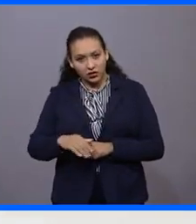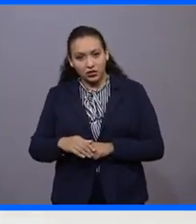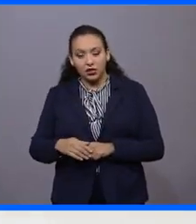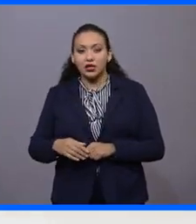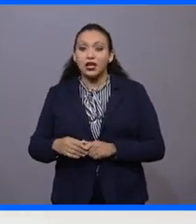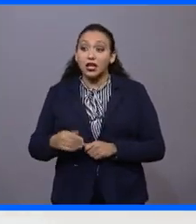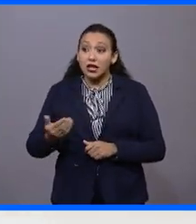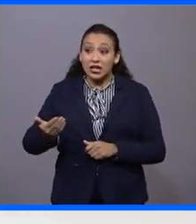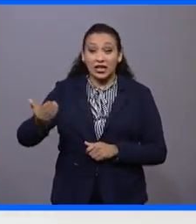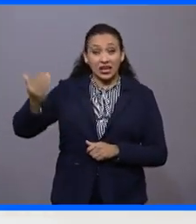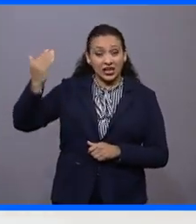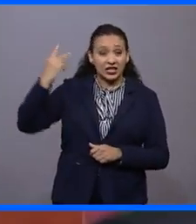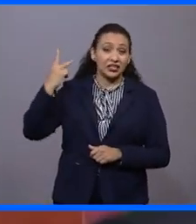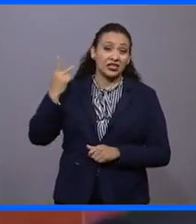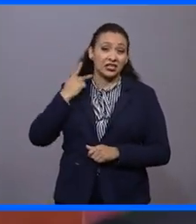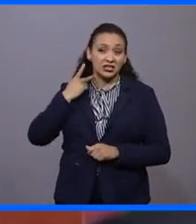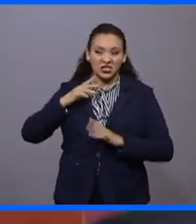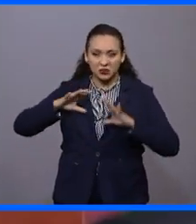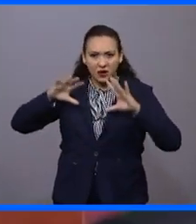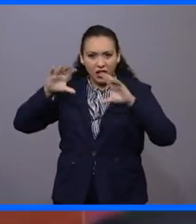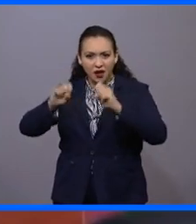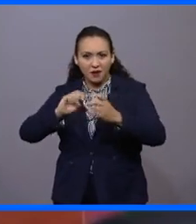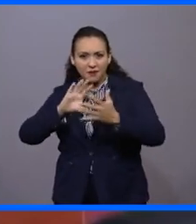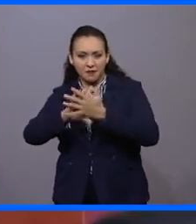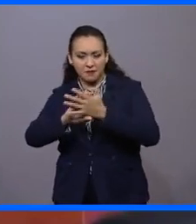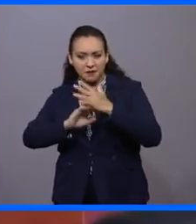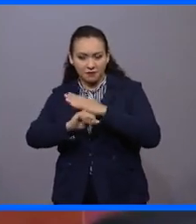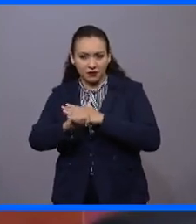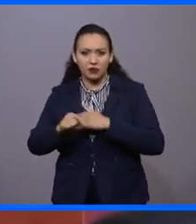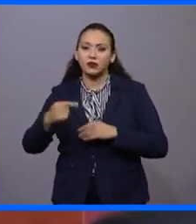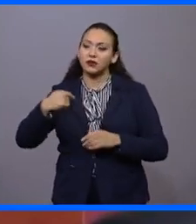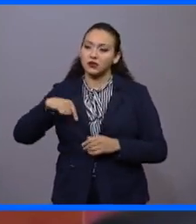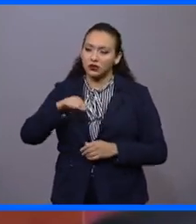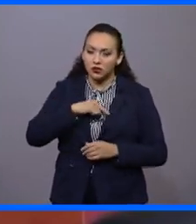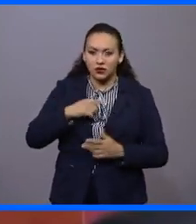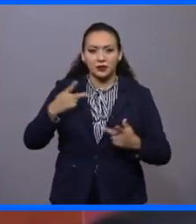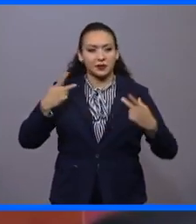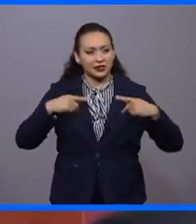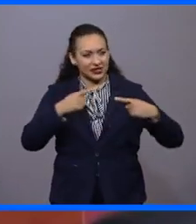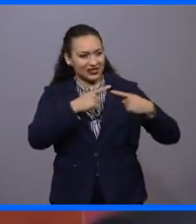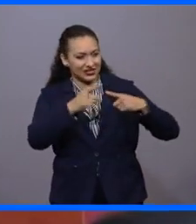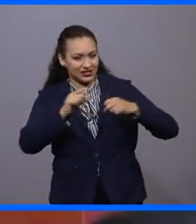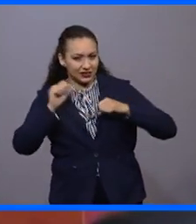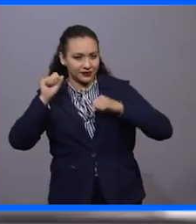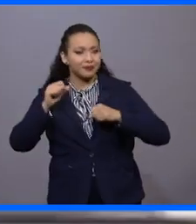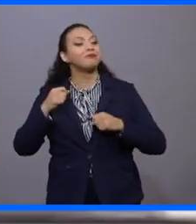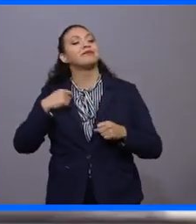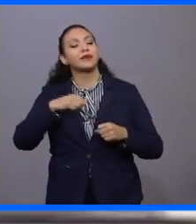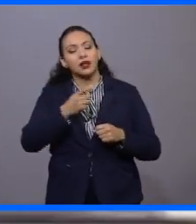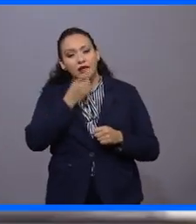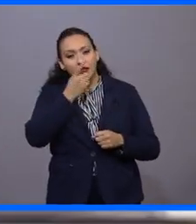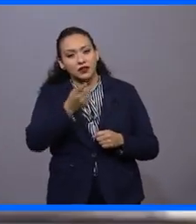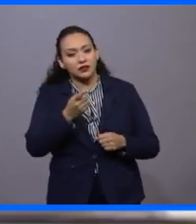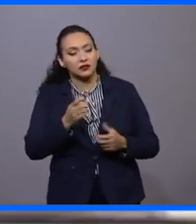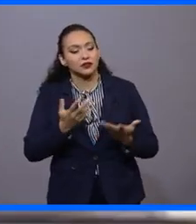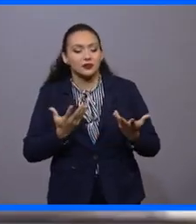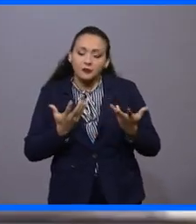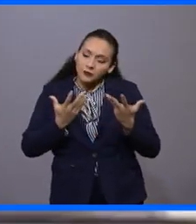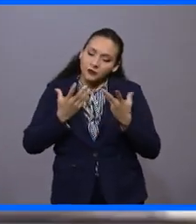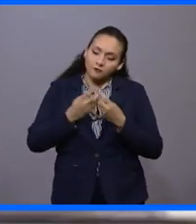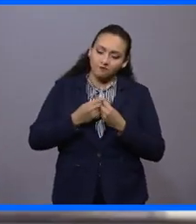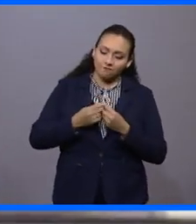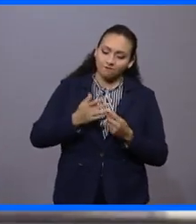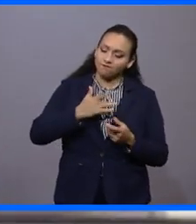políticos de entonces, nuestra solidaridad y siempre el acercamiento con la Secretaría de